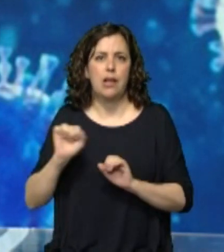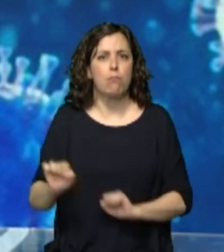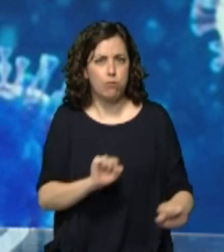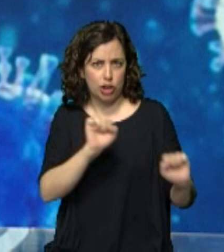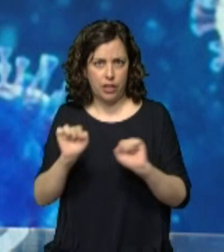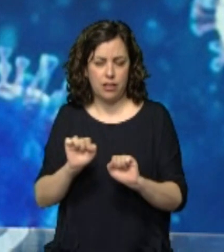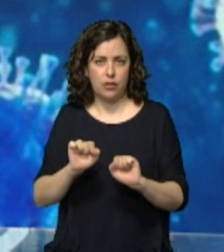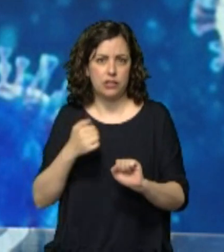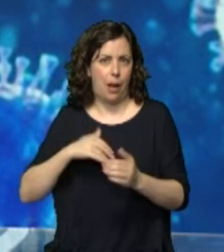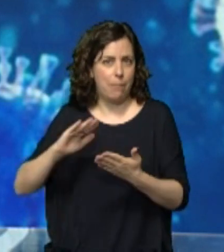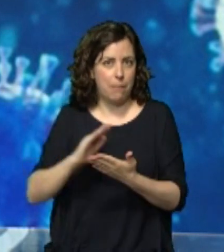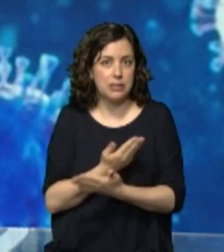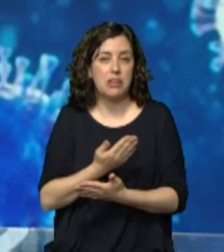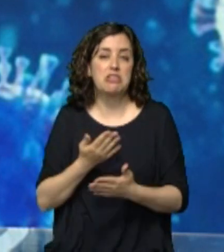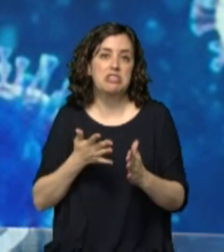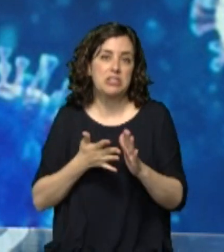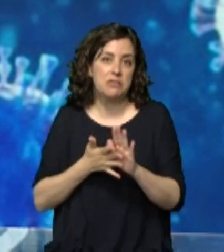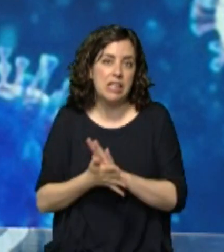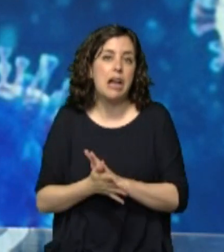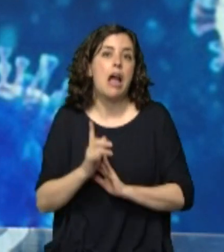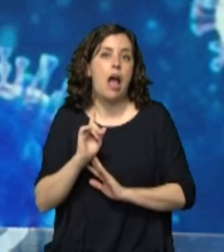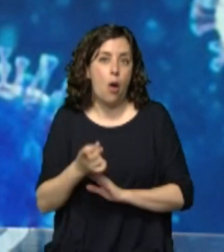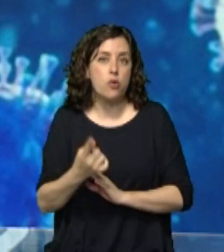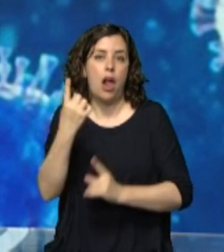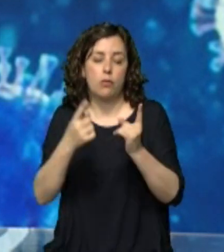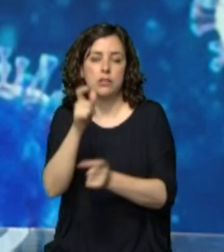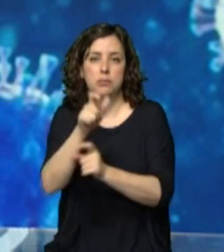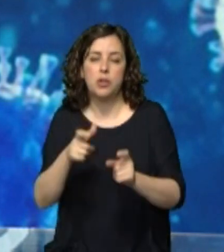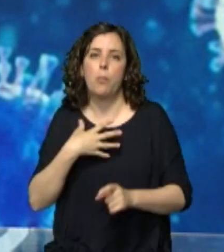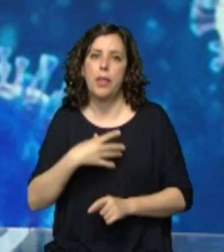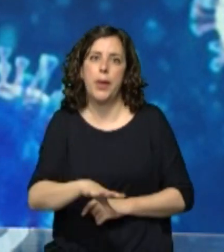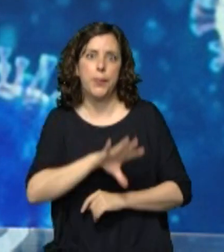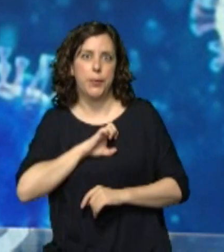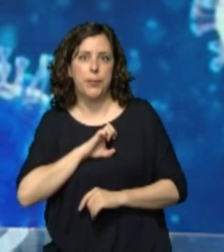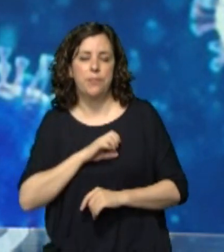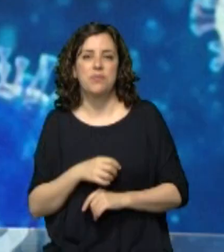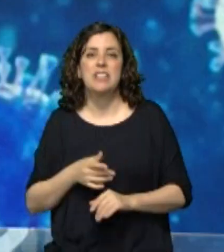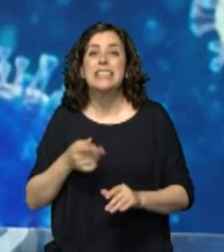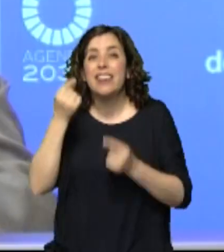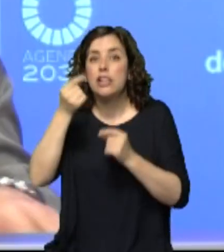90% de ciudadanos que podrían contagiarse todavía. Un dato que, dice Remírez, no es del todo negativo.